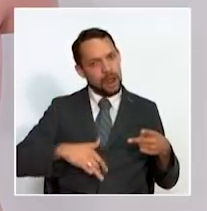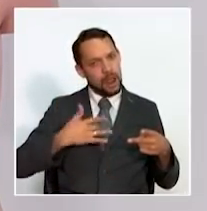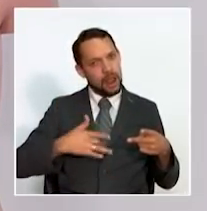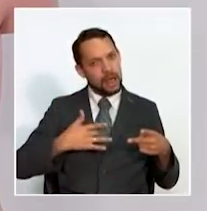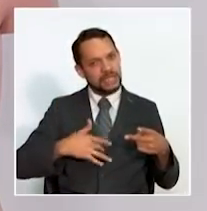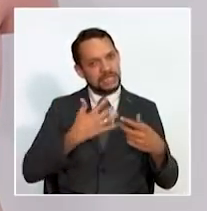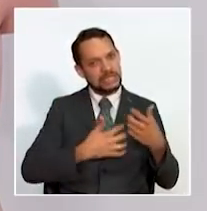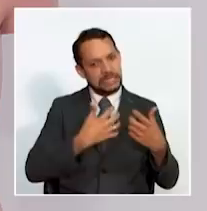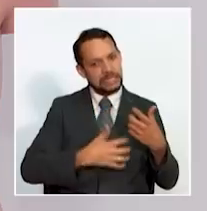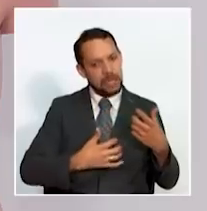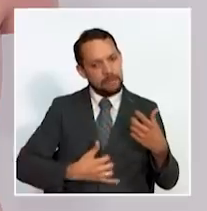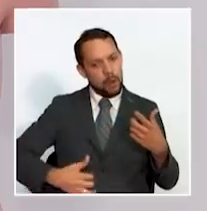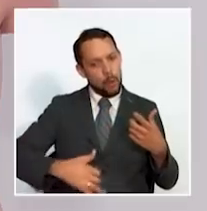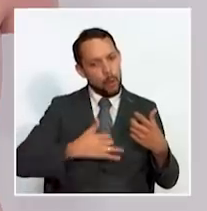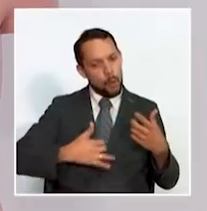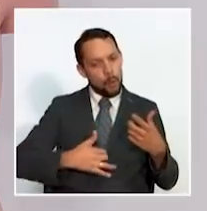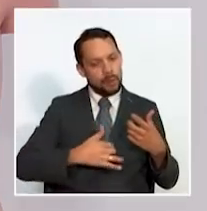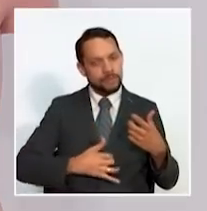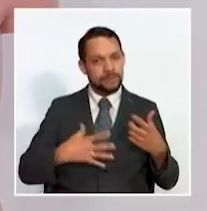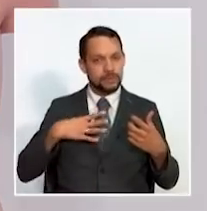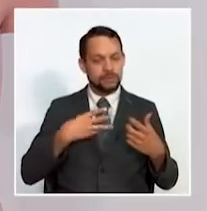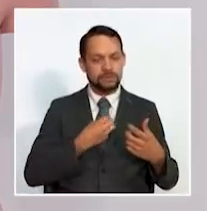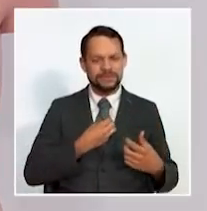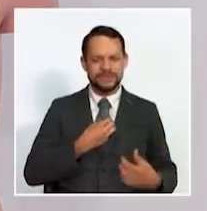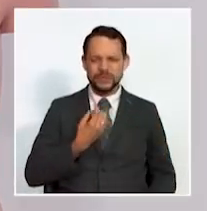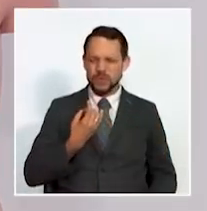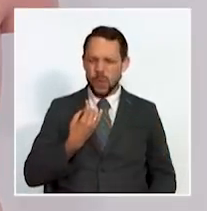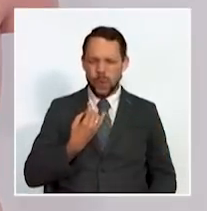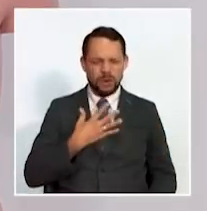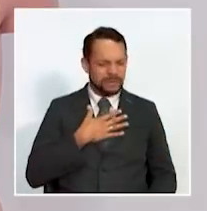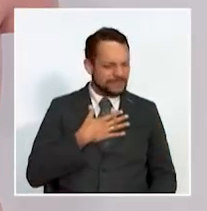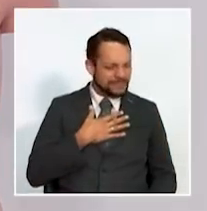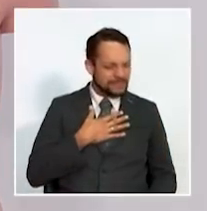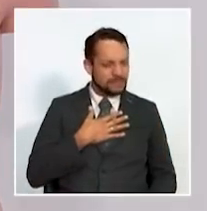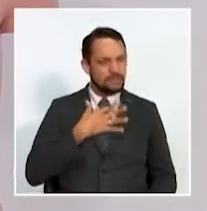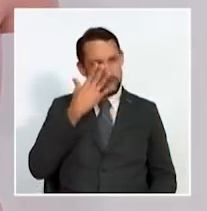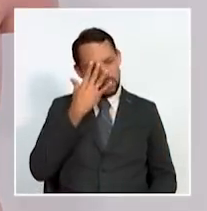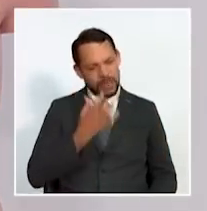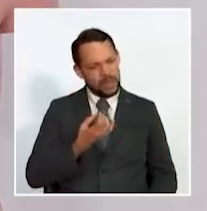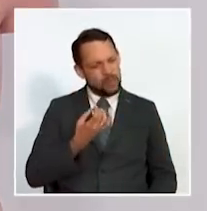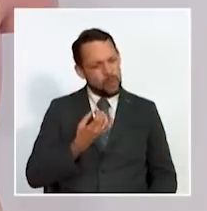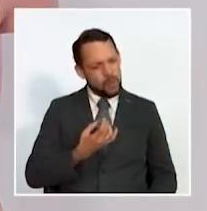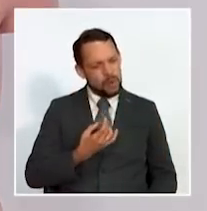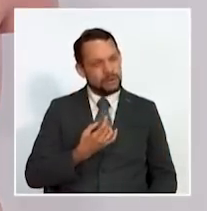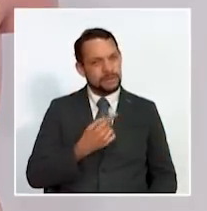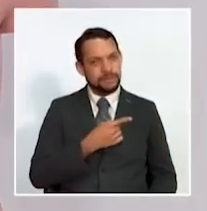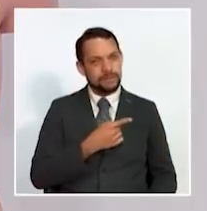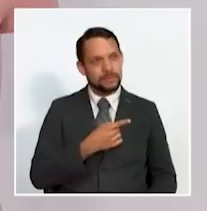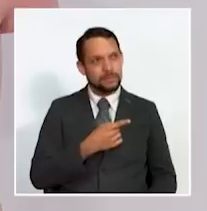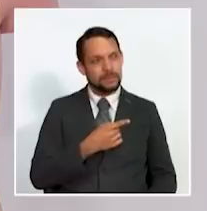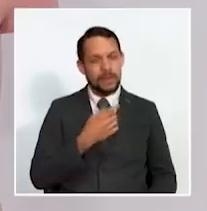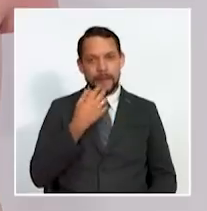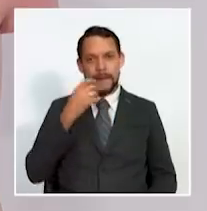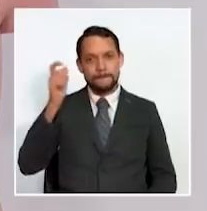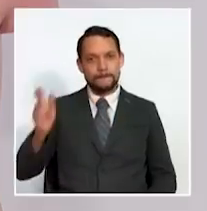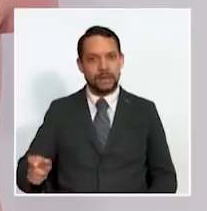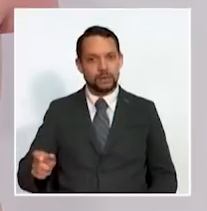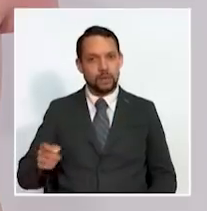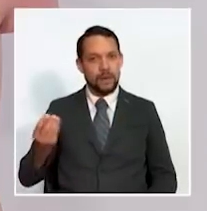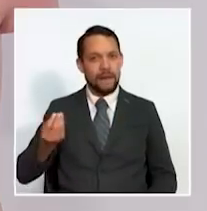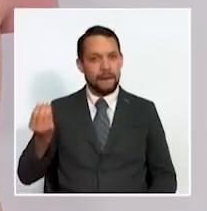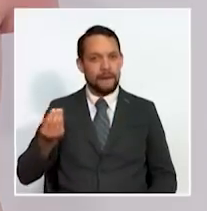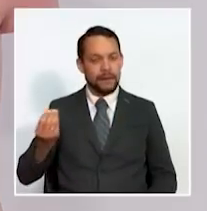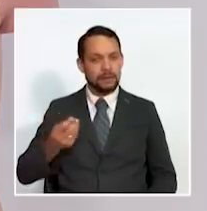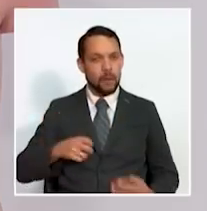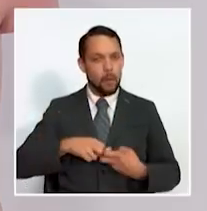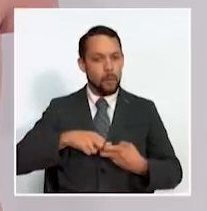y siento dolor en el pecho, ¿qué podemos empezar a ver? Que la persona va fatigando los